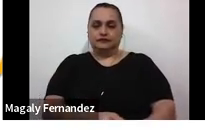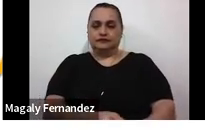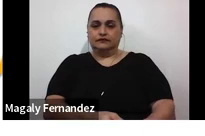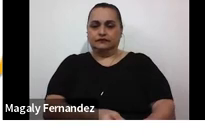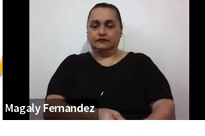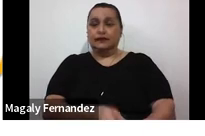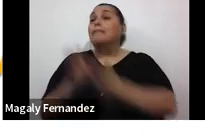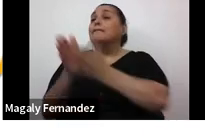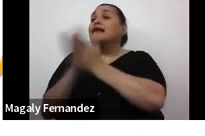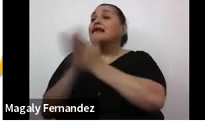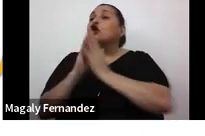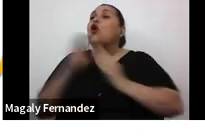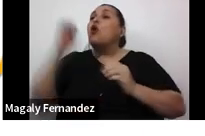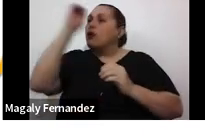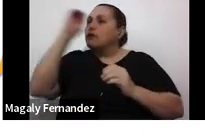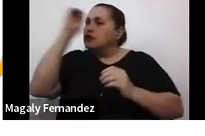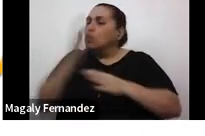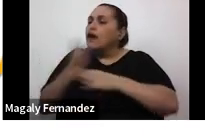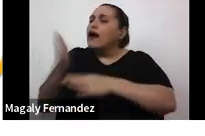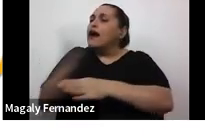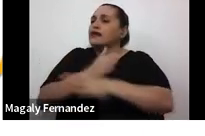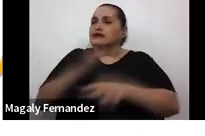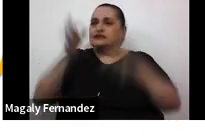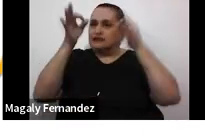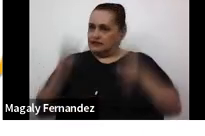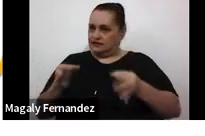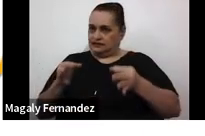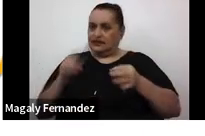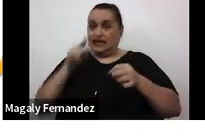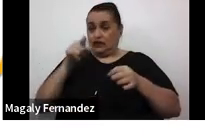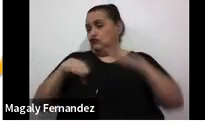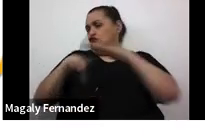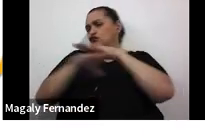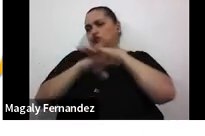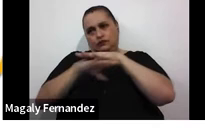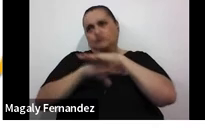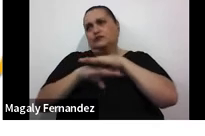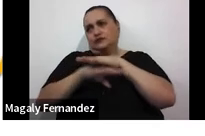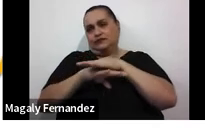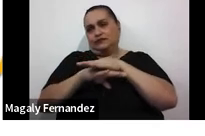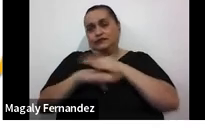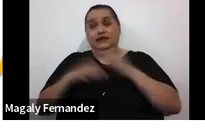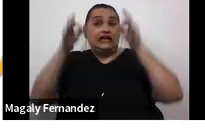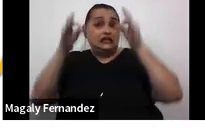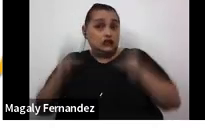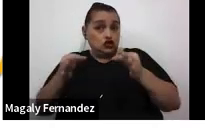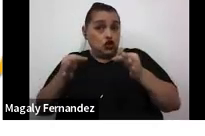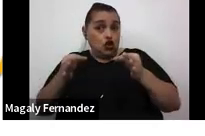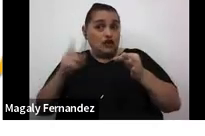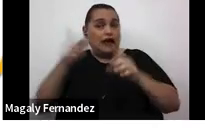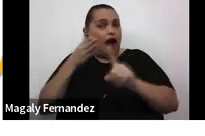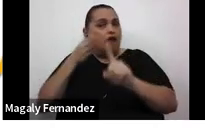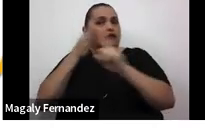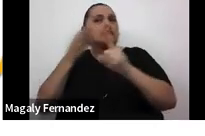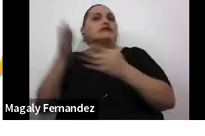pedir su opinión antes de tomar una decisión esto es fundamental sobre todas las decisiones que tienen que le afectan de